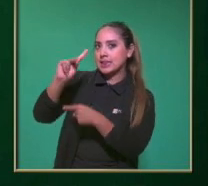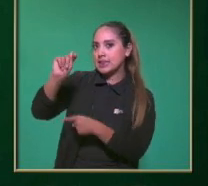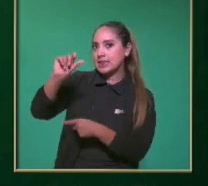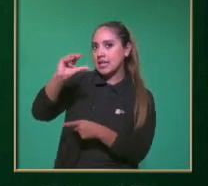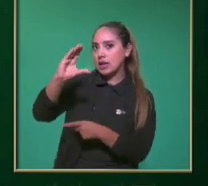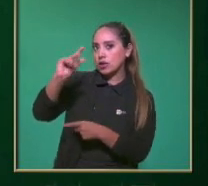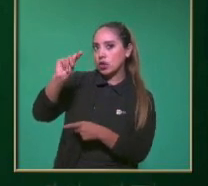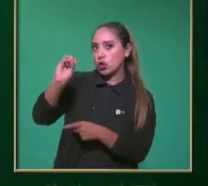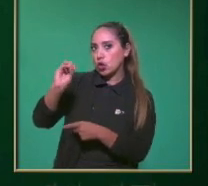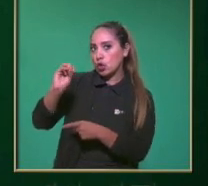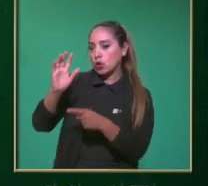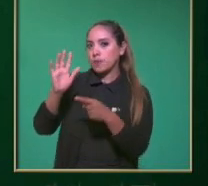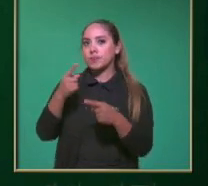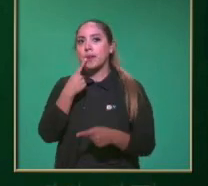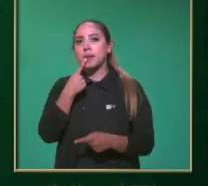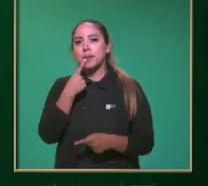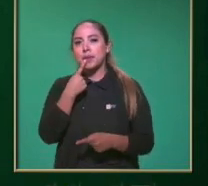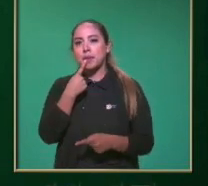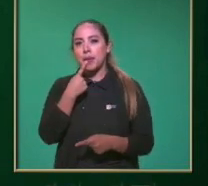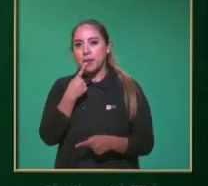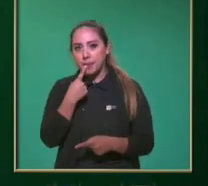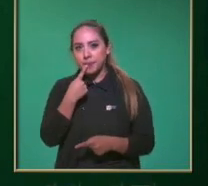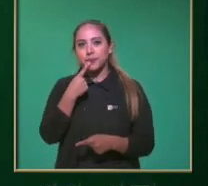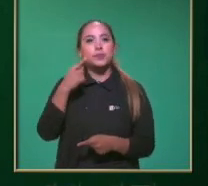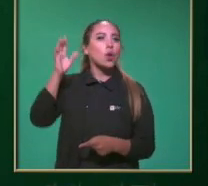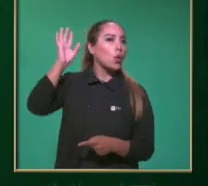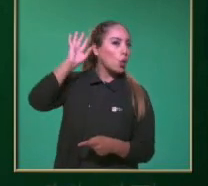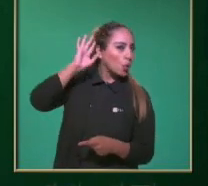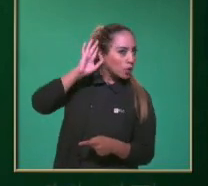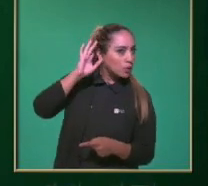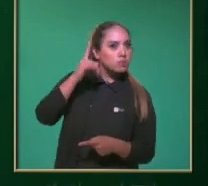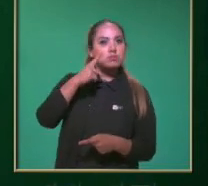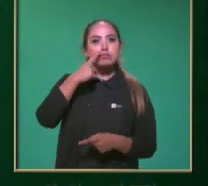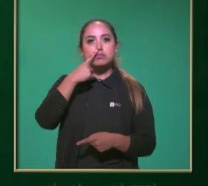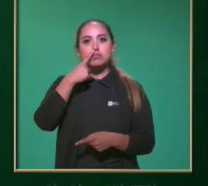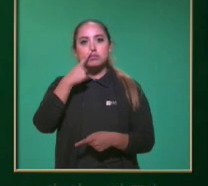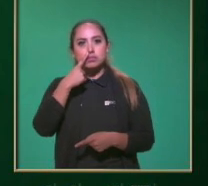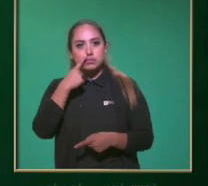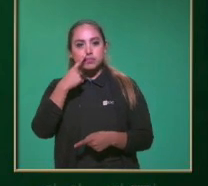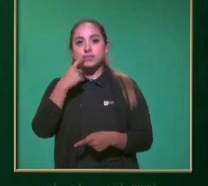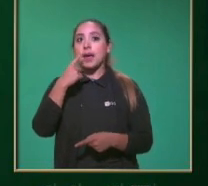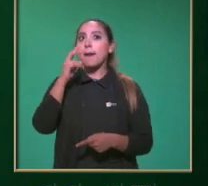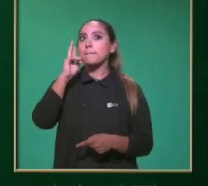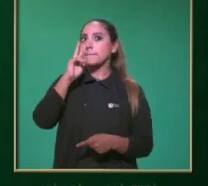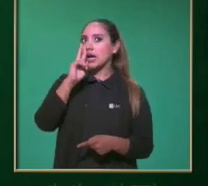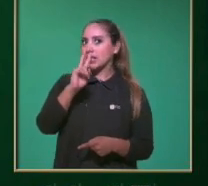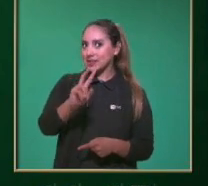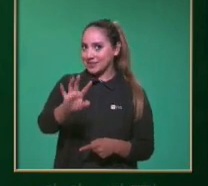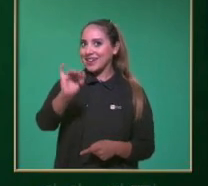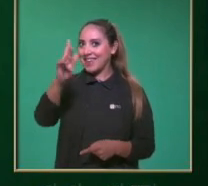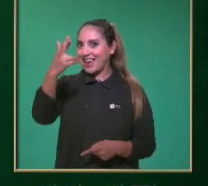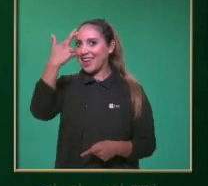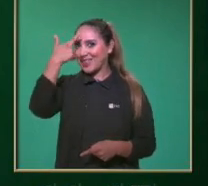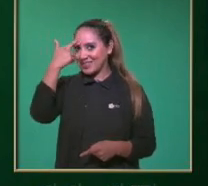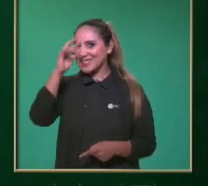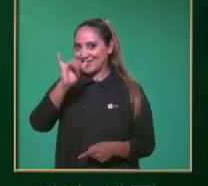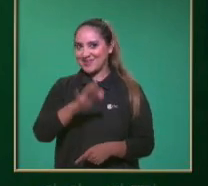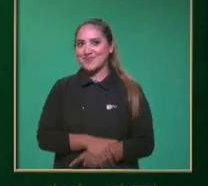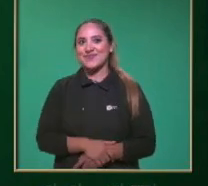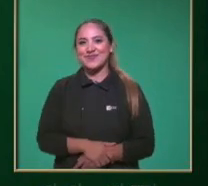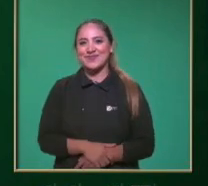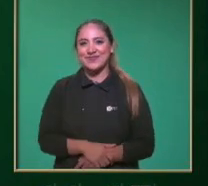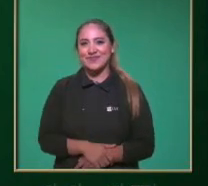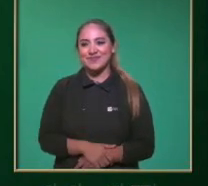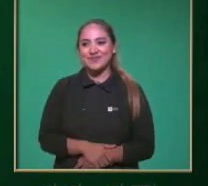gusto, el oído, el olfato y la vista. ¿Ya lo recordaste?